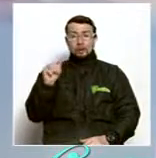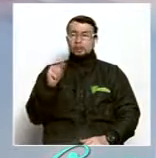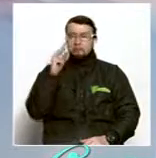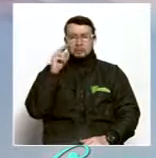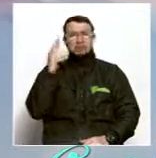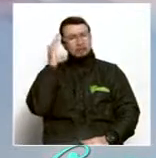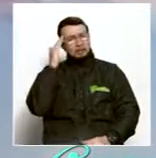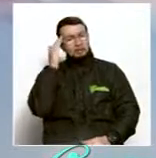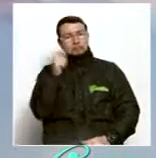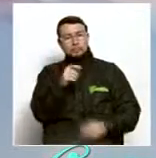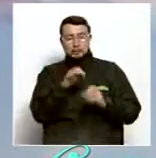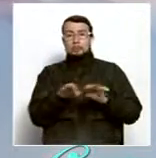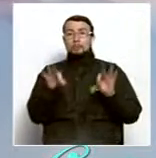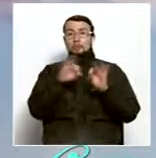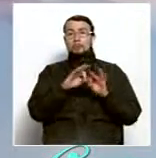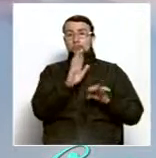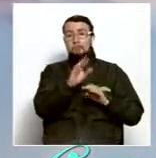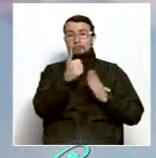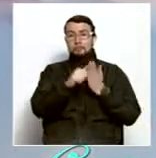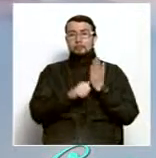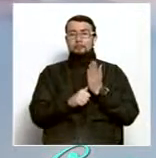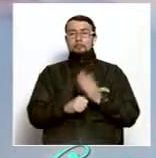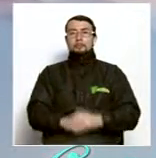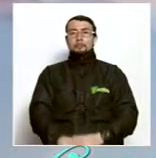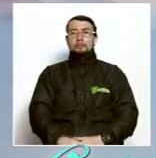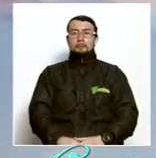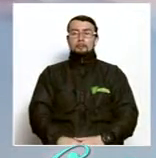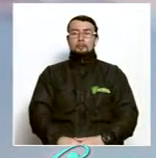importante para este programa.